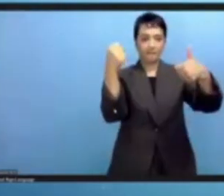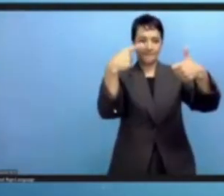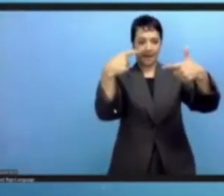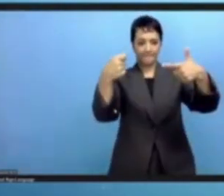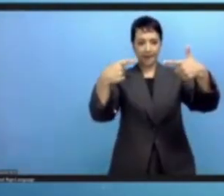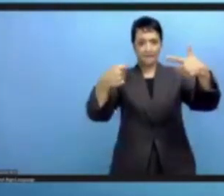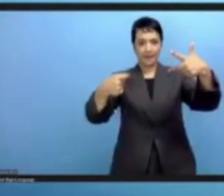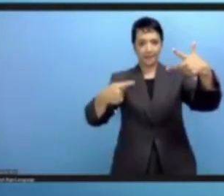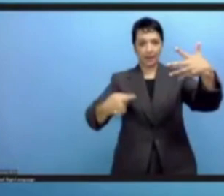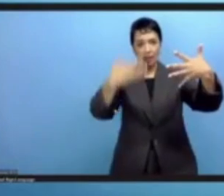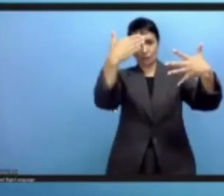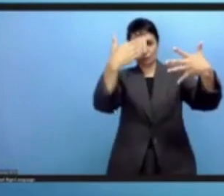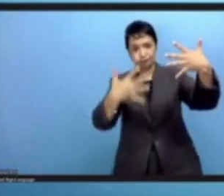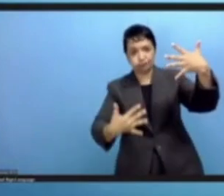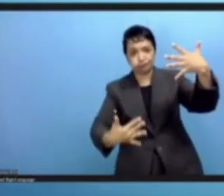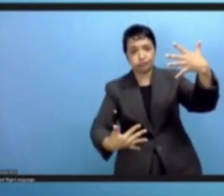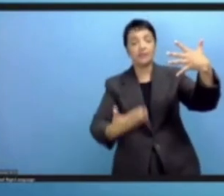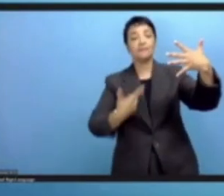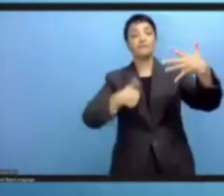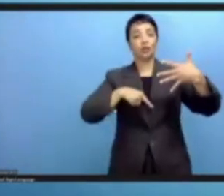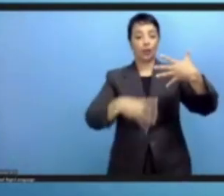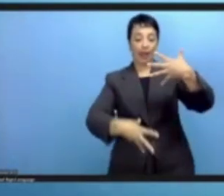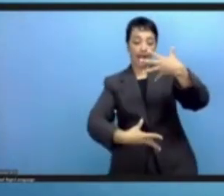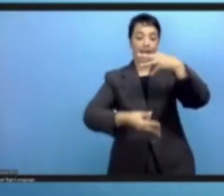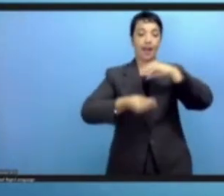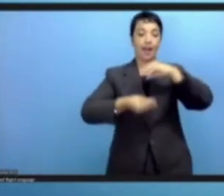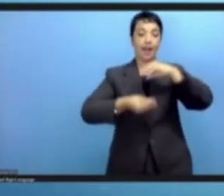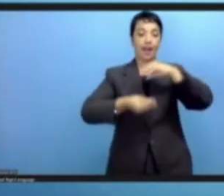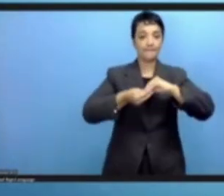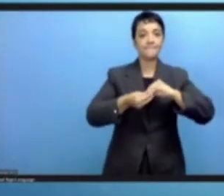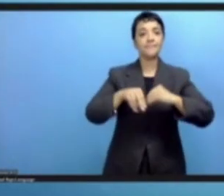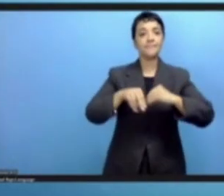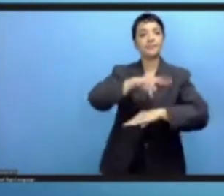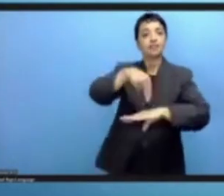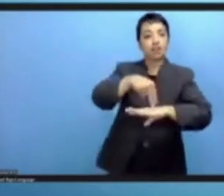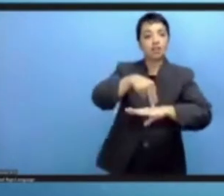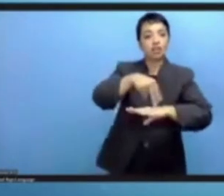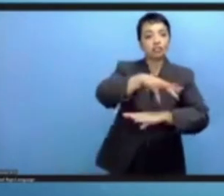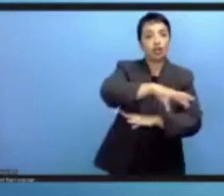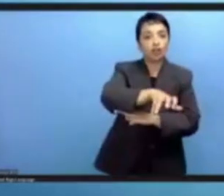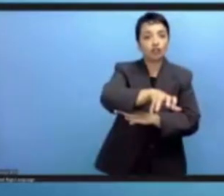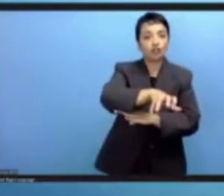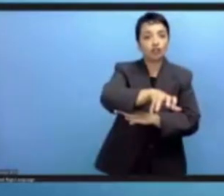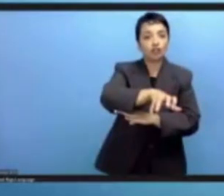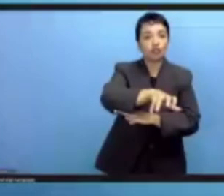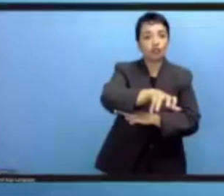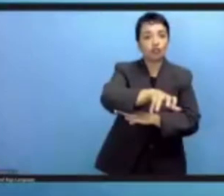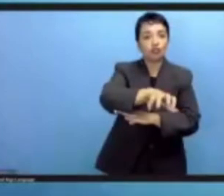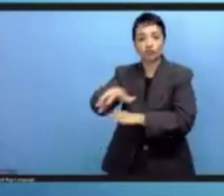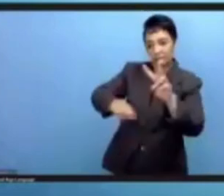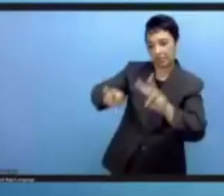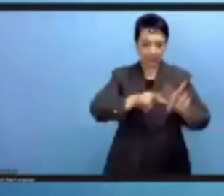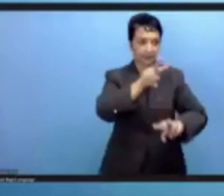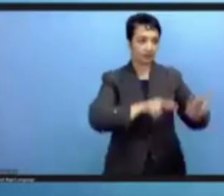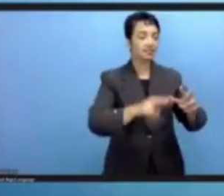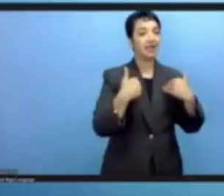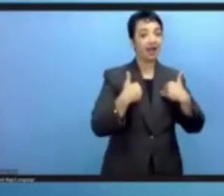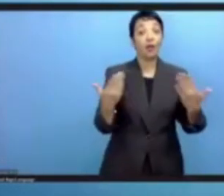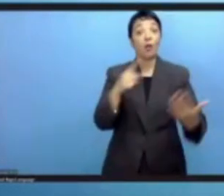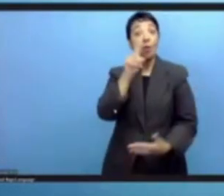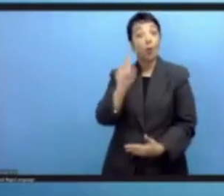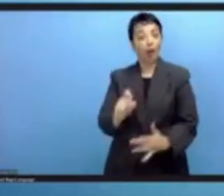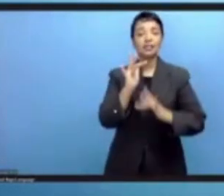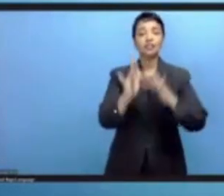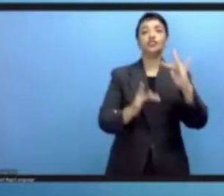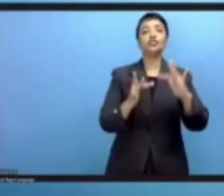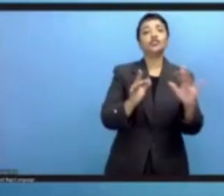y los 303 indicadores que desarrollamos para llevar a cabo una evaluación Nacional de la